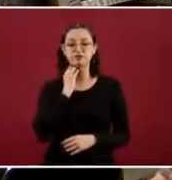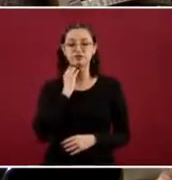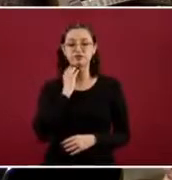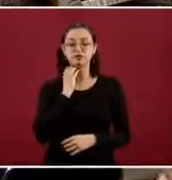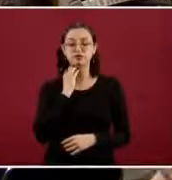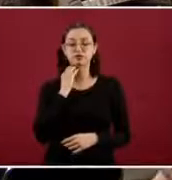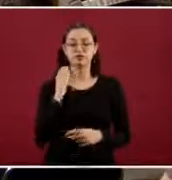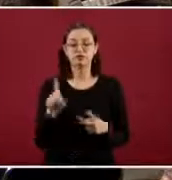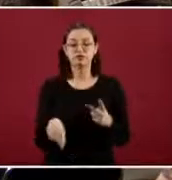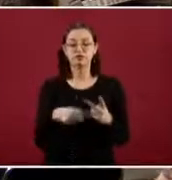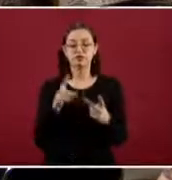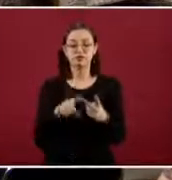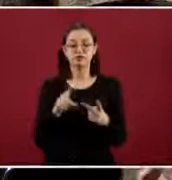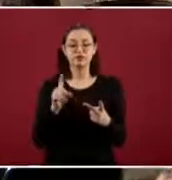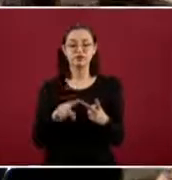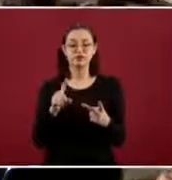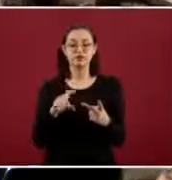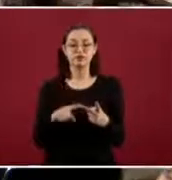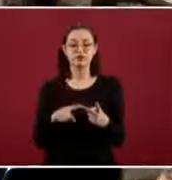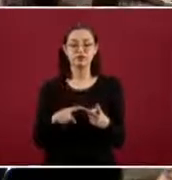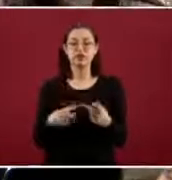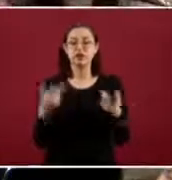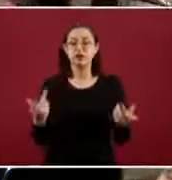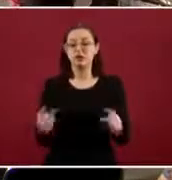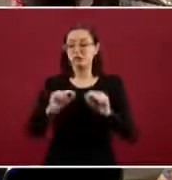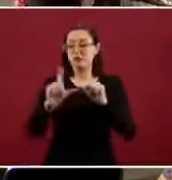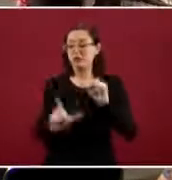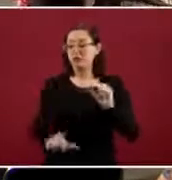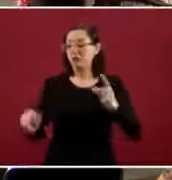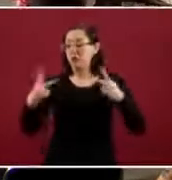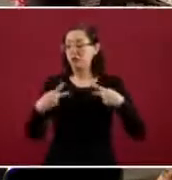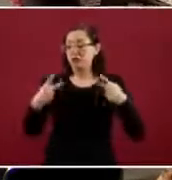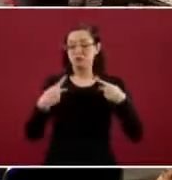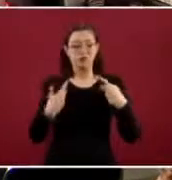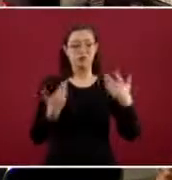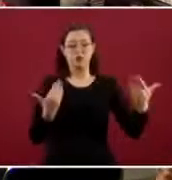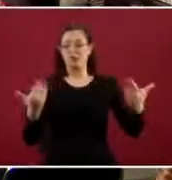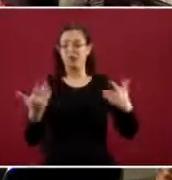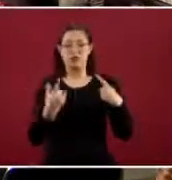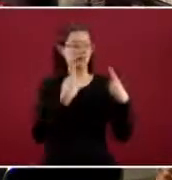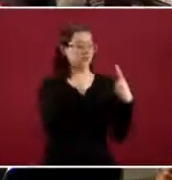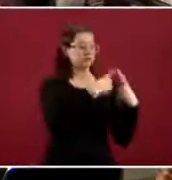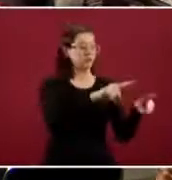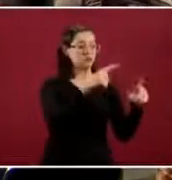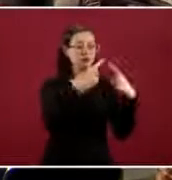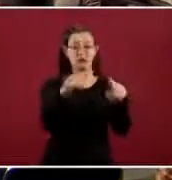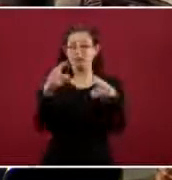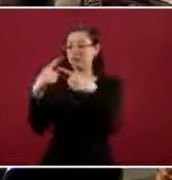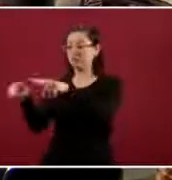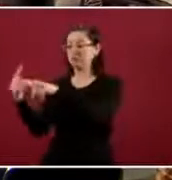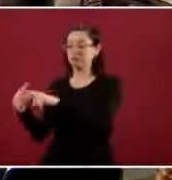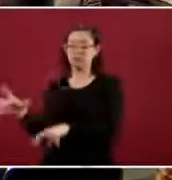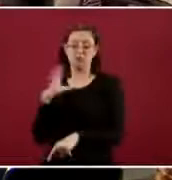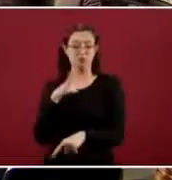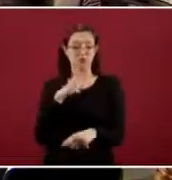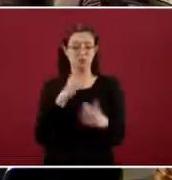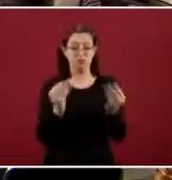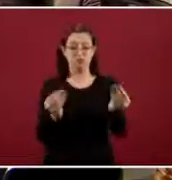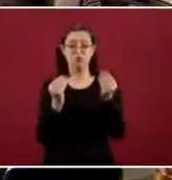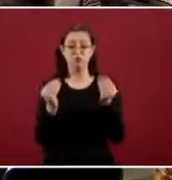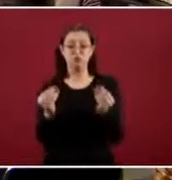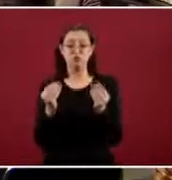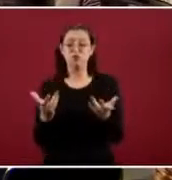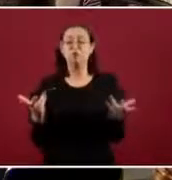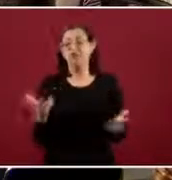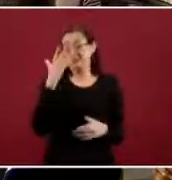ver con reconocer las diferencias que existen en México y en nuestra población. Creo que eso no es nuevo para nadie, la desigualdad, digamos, cómo nos toma una contingencia de